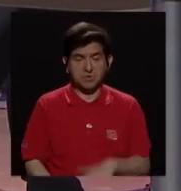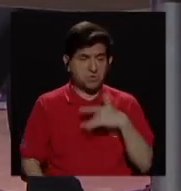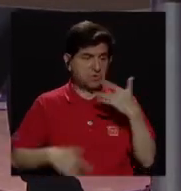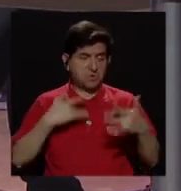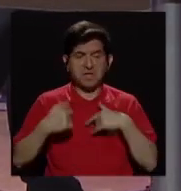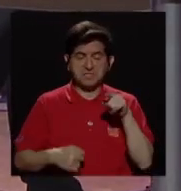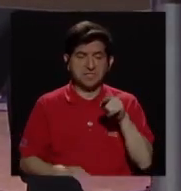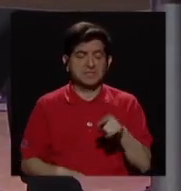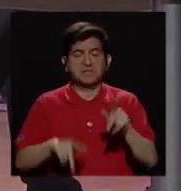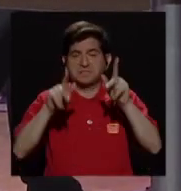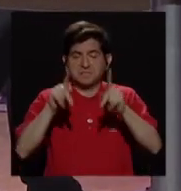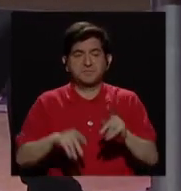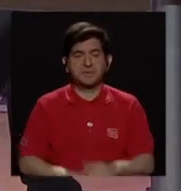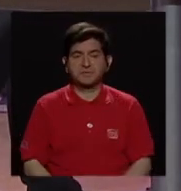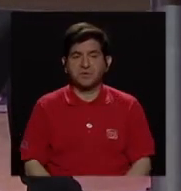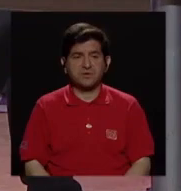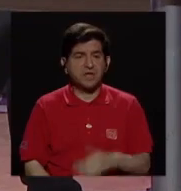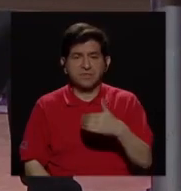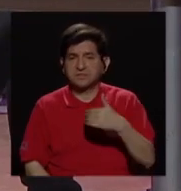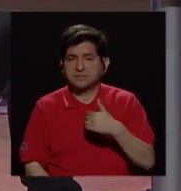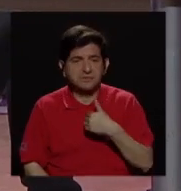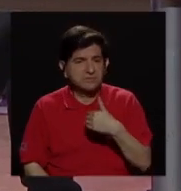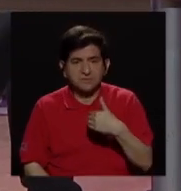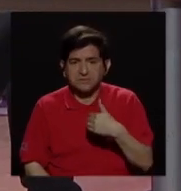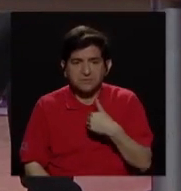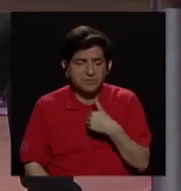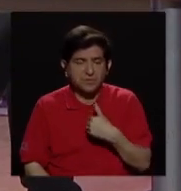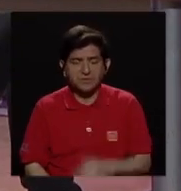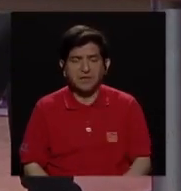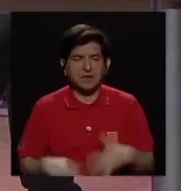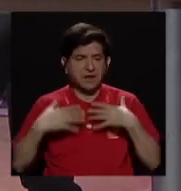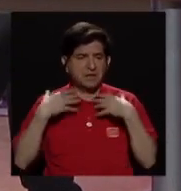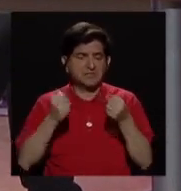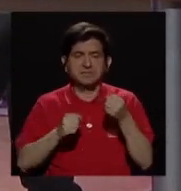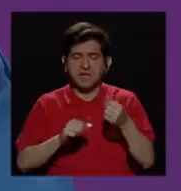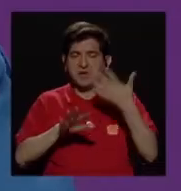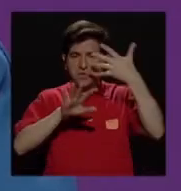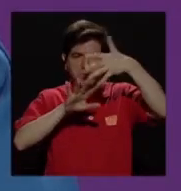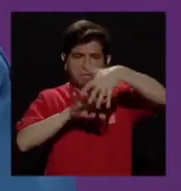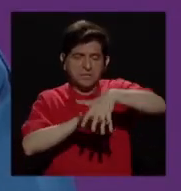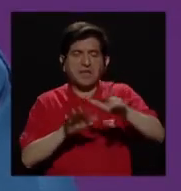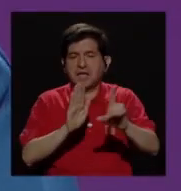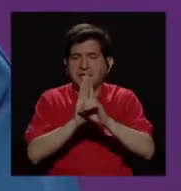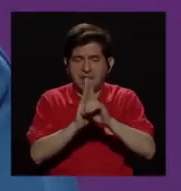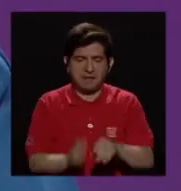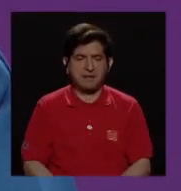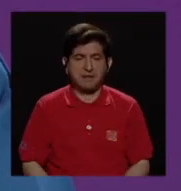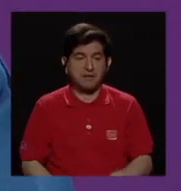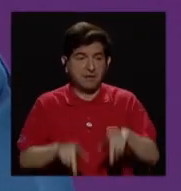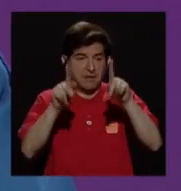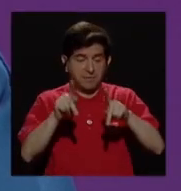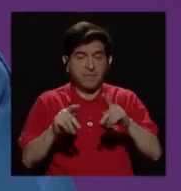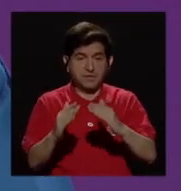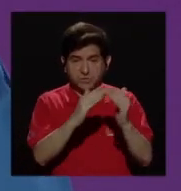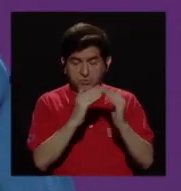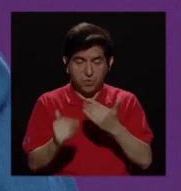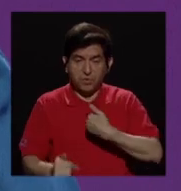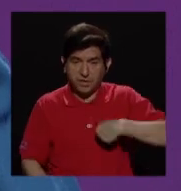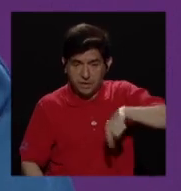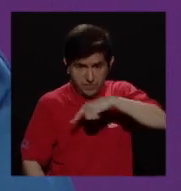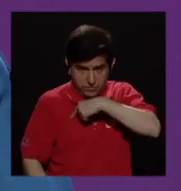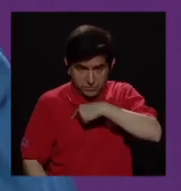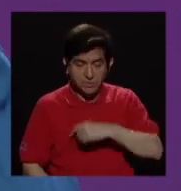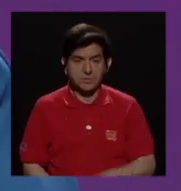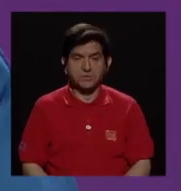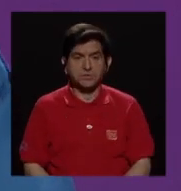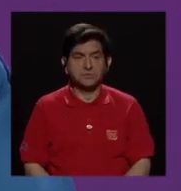que no son merecedoras de tener una salud integral. Incluso muchas personas de nuestras comunidades ni siquiera